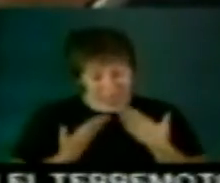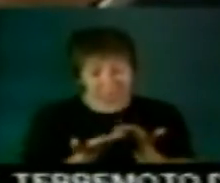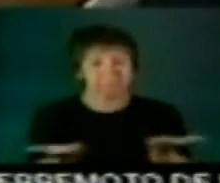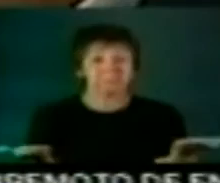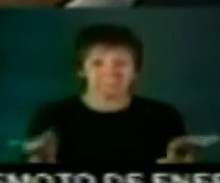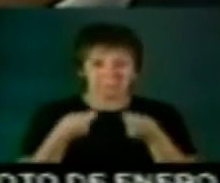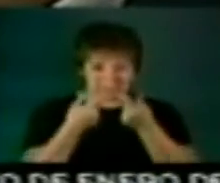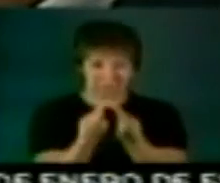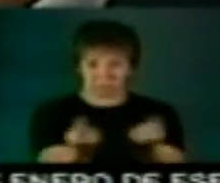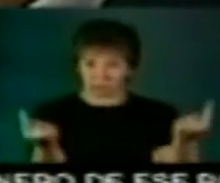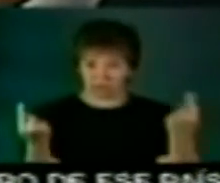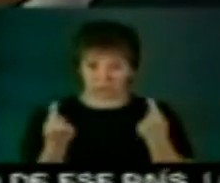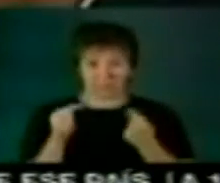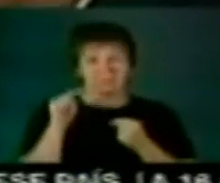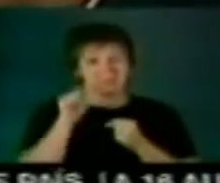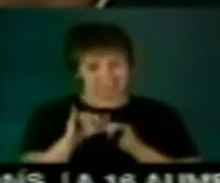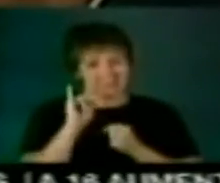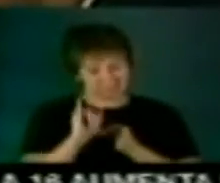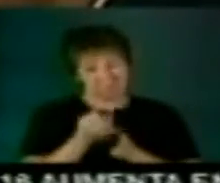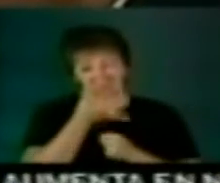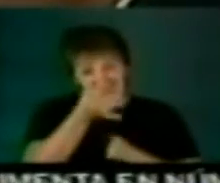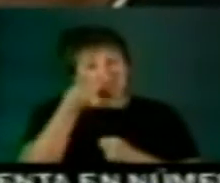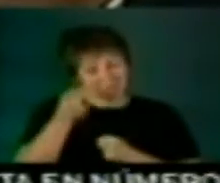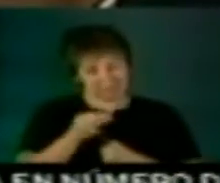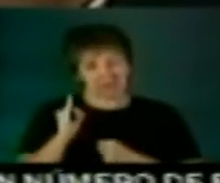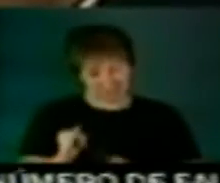Les apuesto a los escépticos que sí.